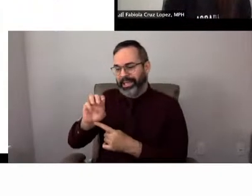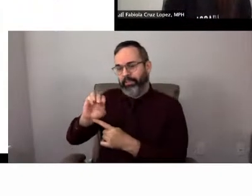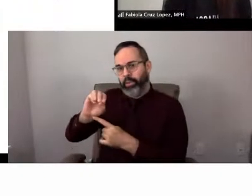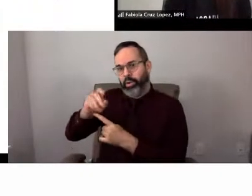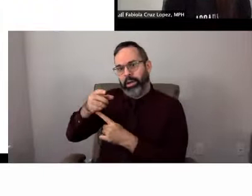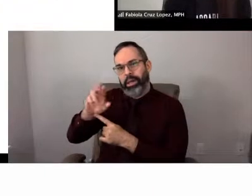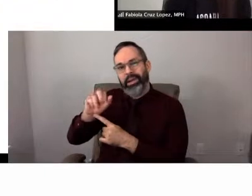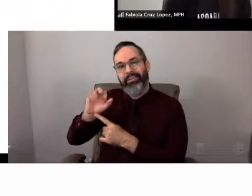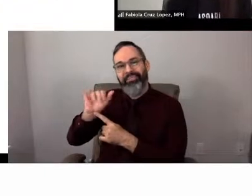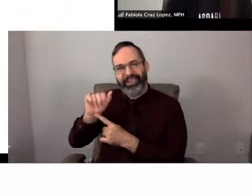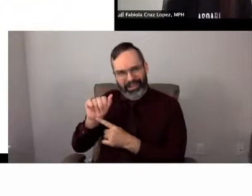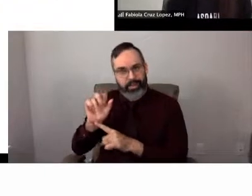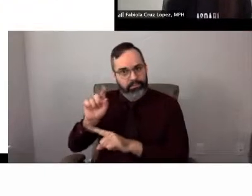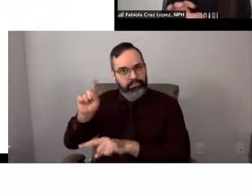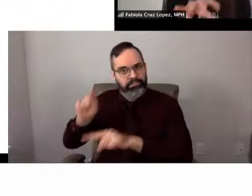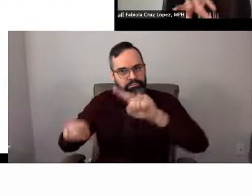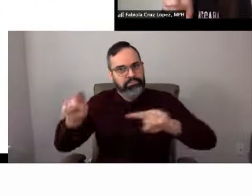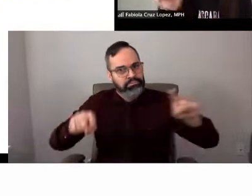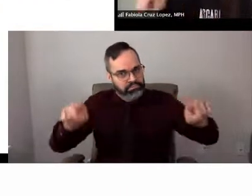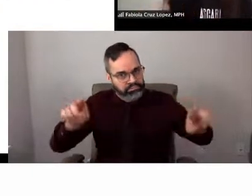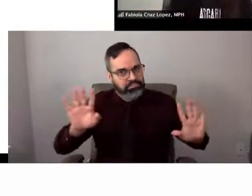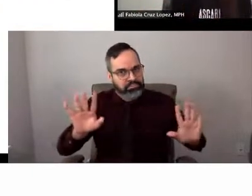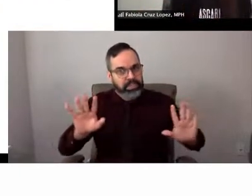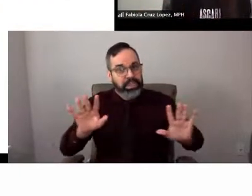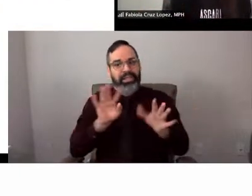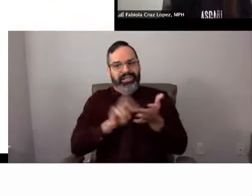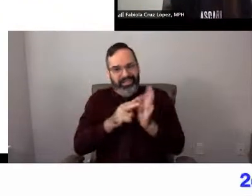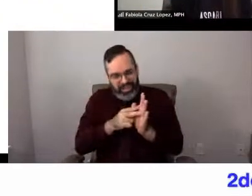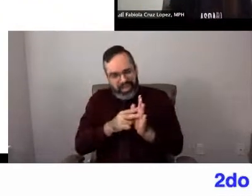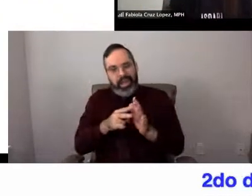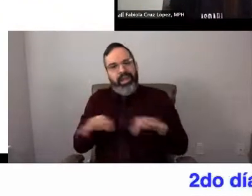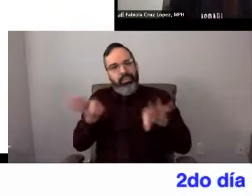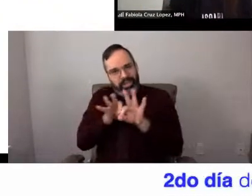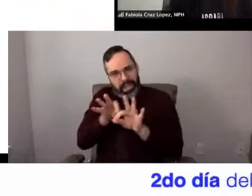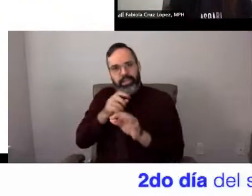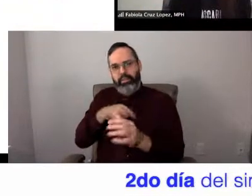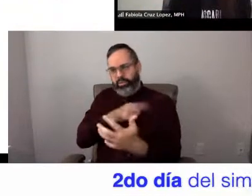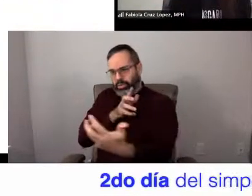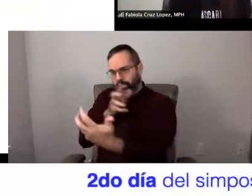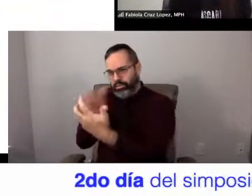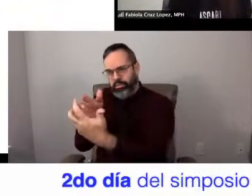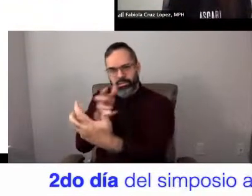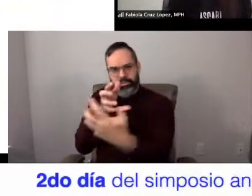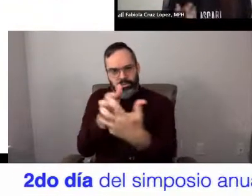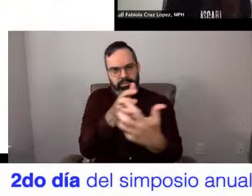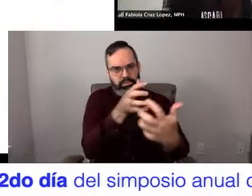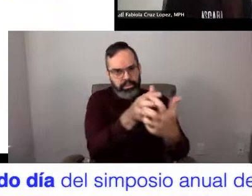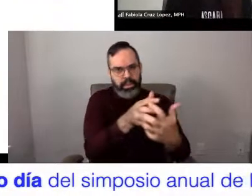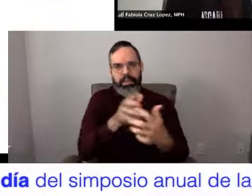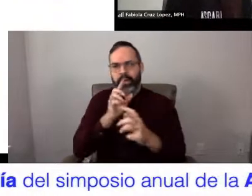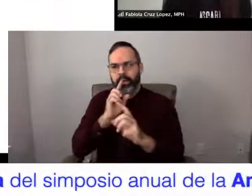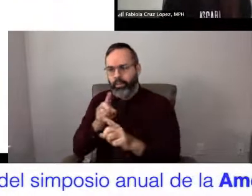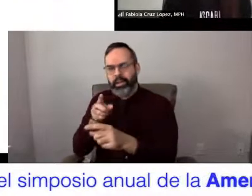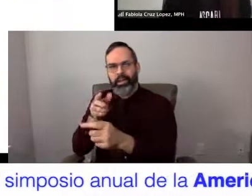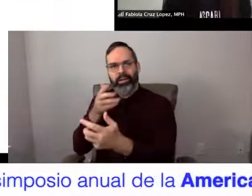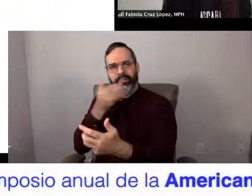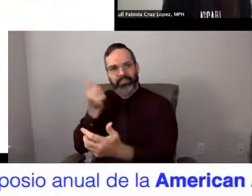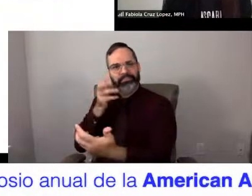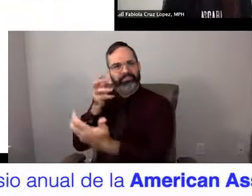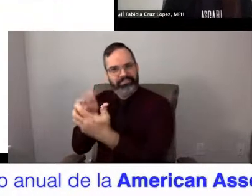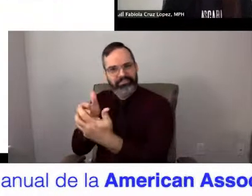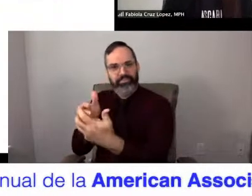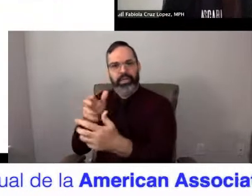misma. Así que definitivamente hay que personalizar esas respuestas a nivel local para lograr tener un mayor